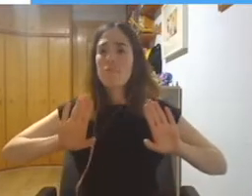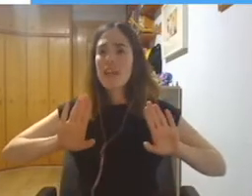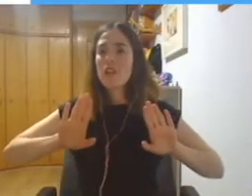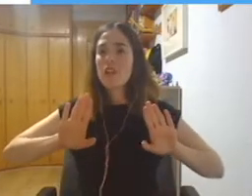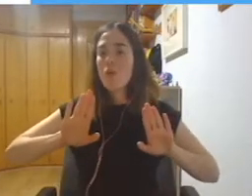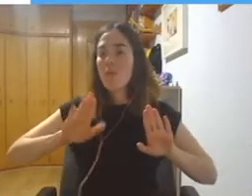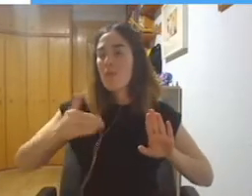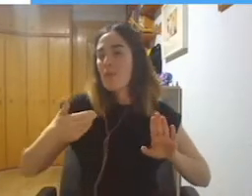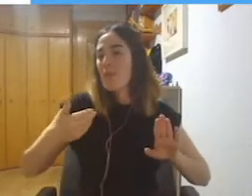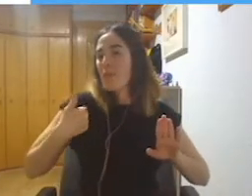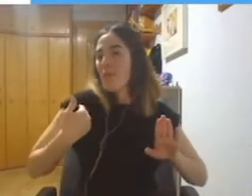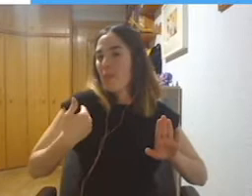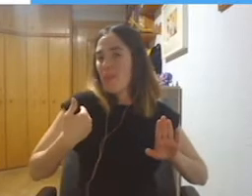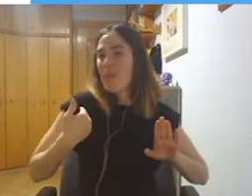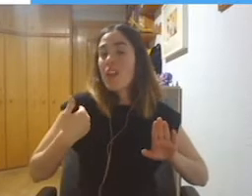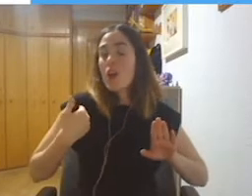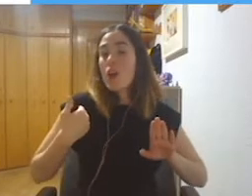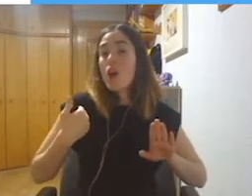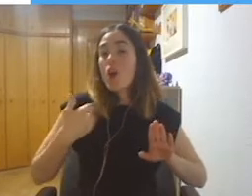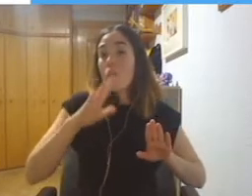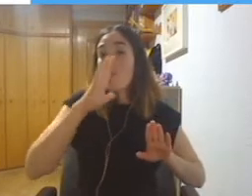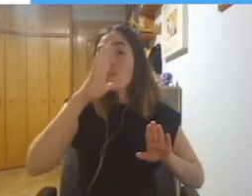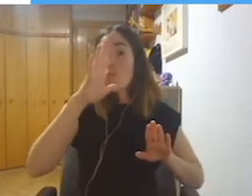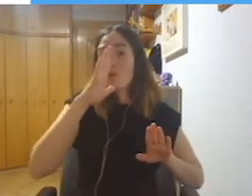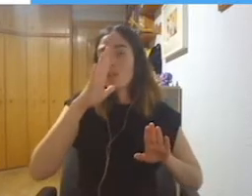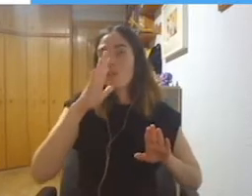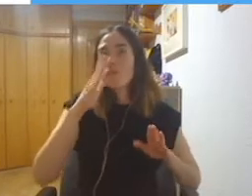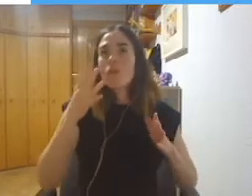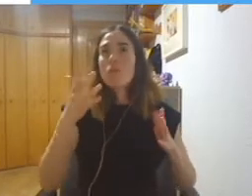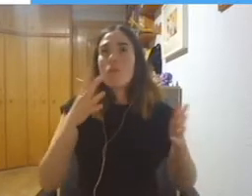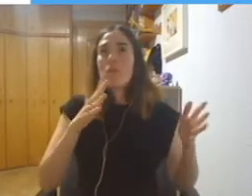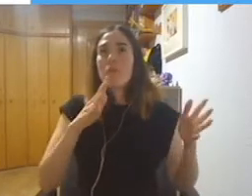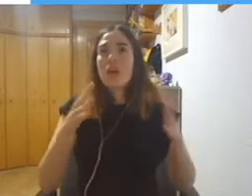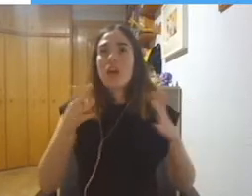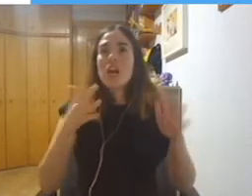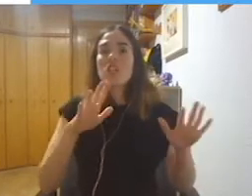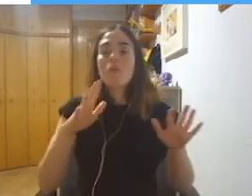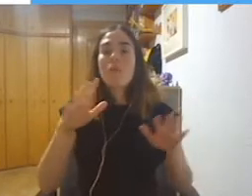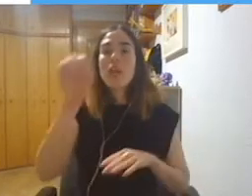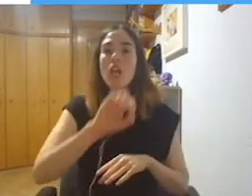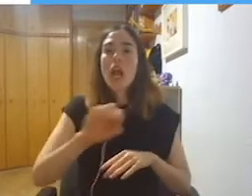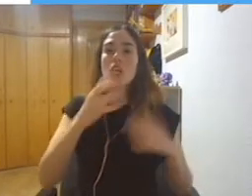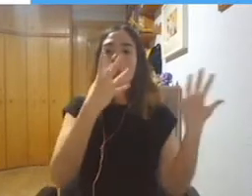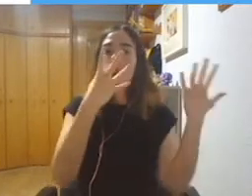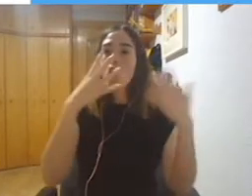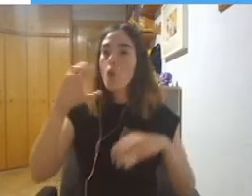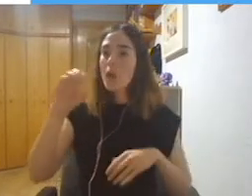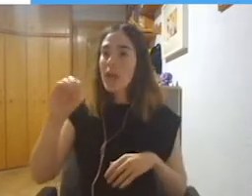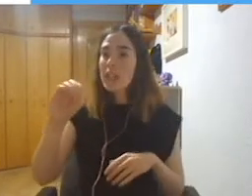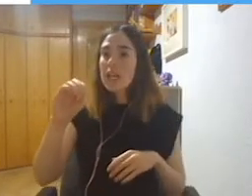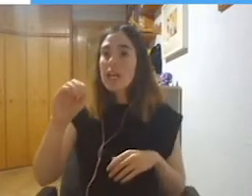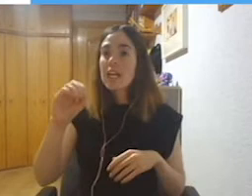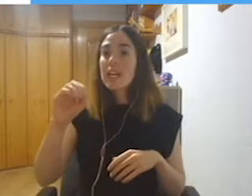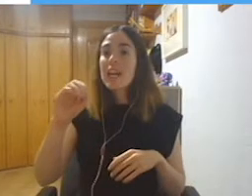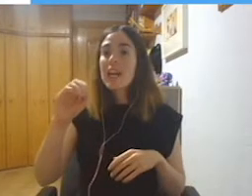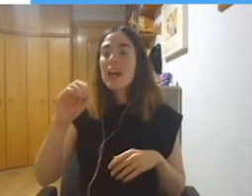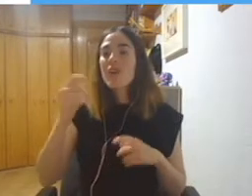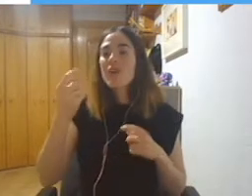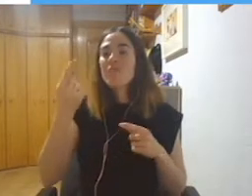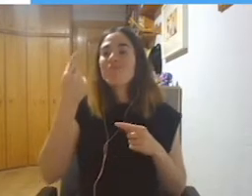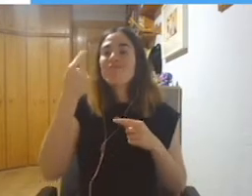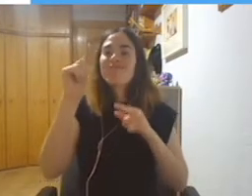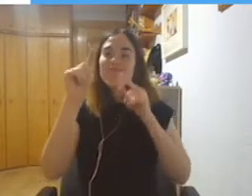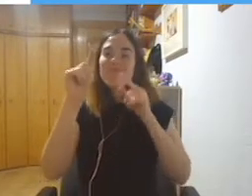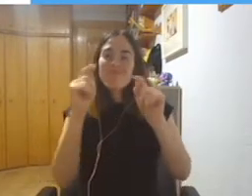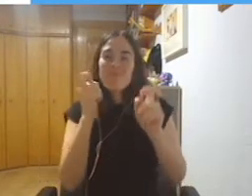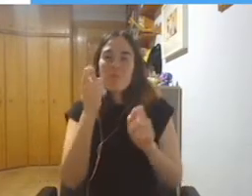más o menos reciente. Y es que hasta más o menos inicios de los años 90 había habido pequeñas